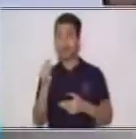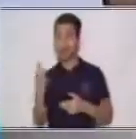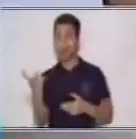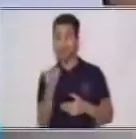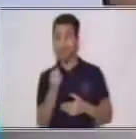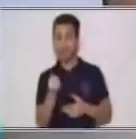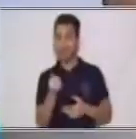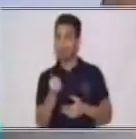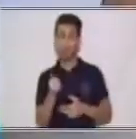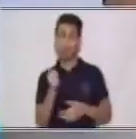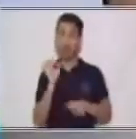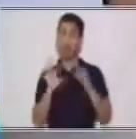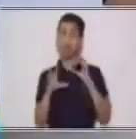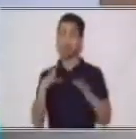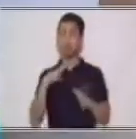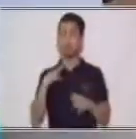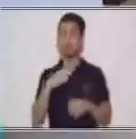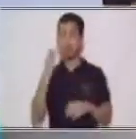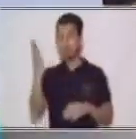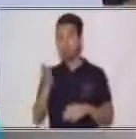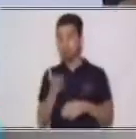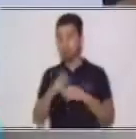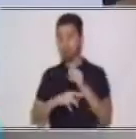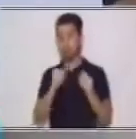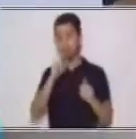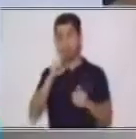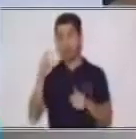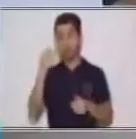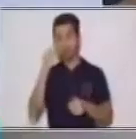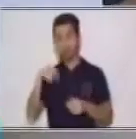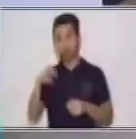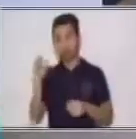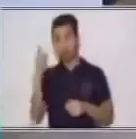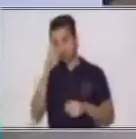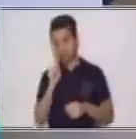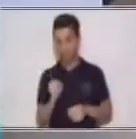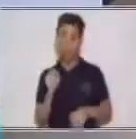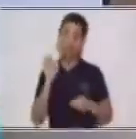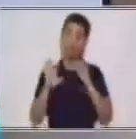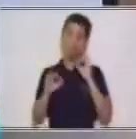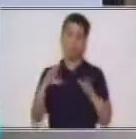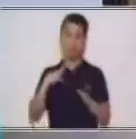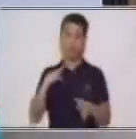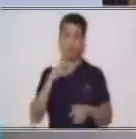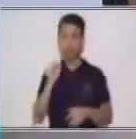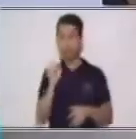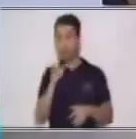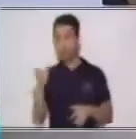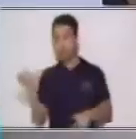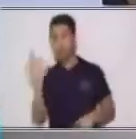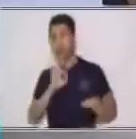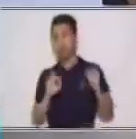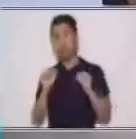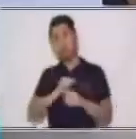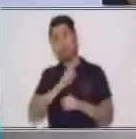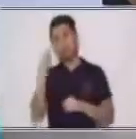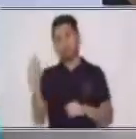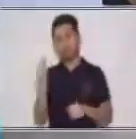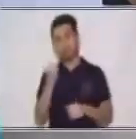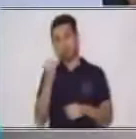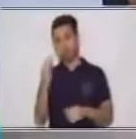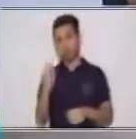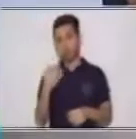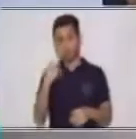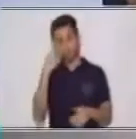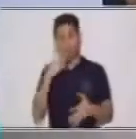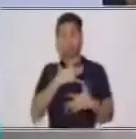como fracciones, decimales u otro tipo de números. No nos asustemos si en algún momento nos llega a dar un resultado que no